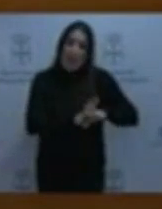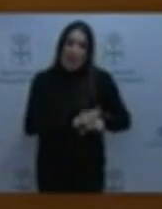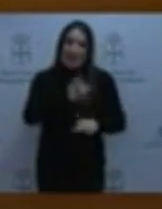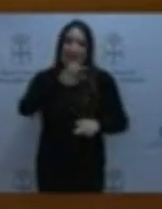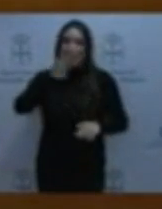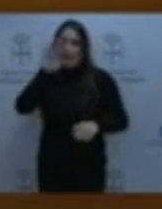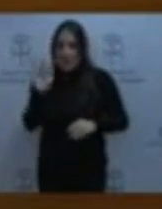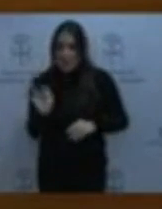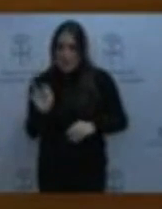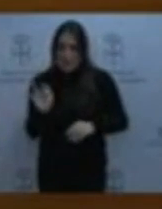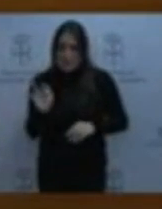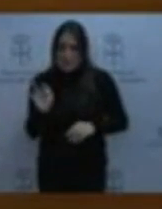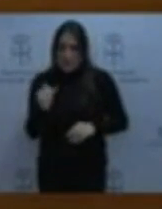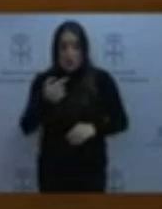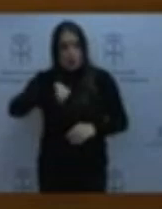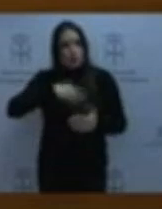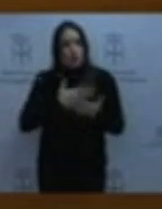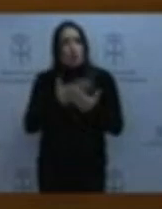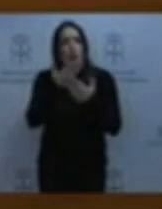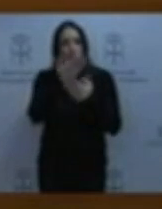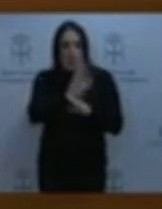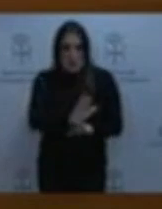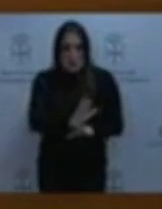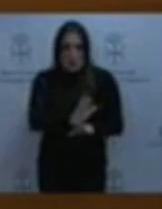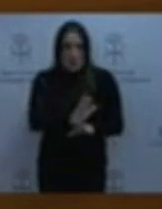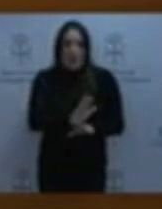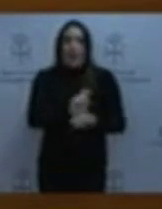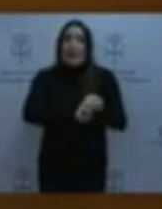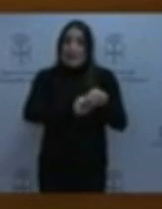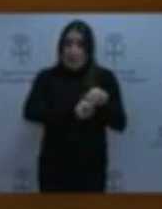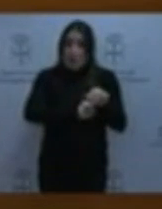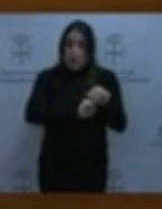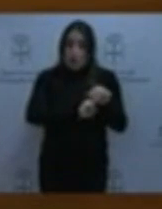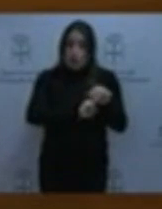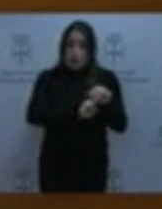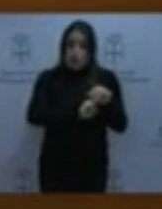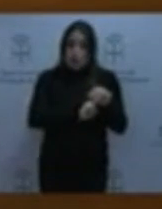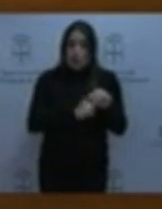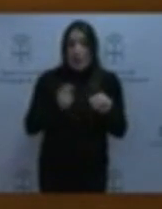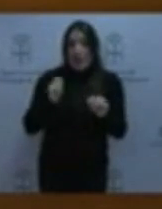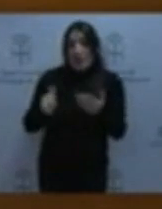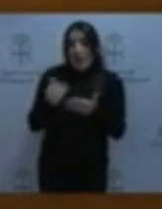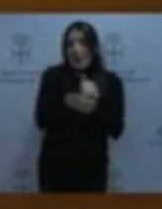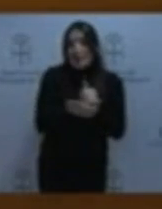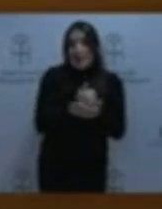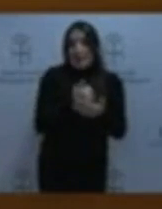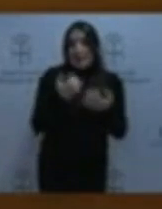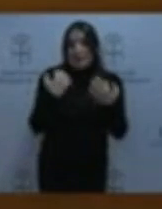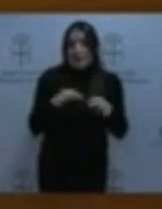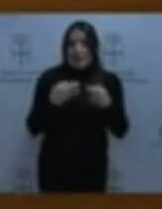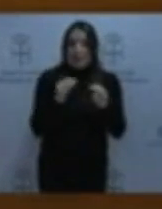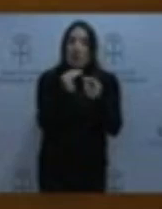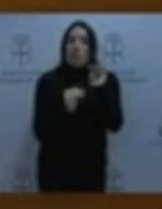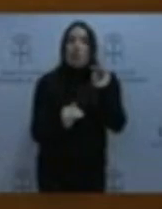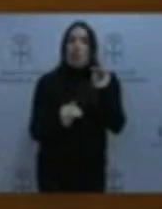IRPF. Les proponemos bajar los tipos de las rentas más comunes. Decíamos que la propuesta que